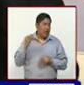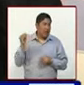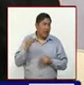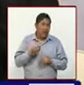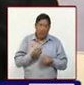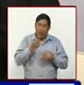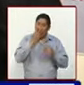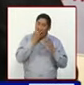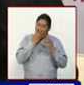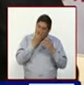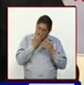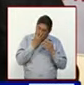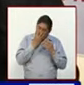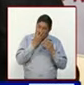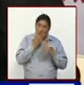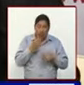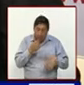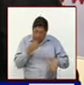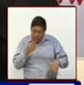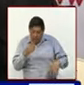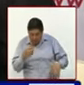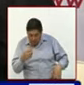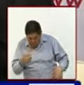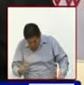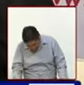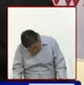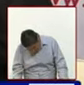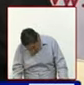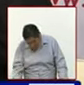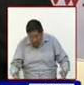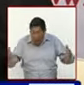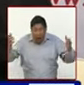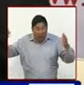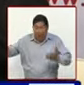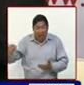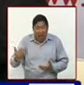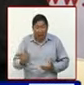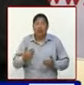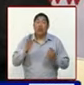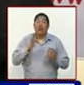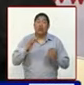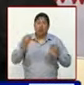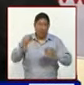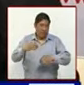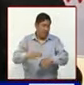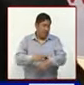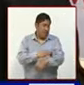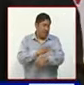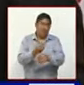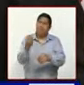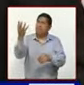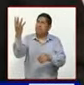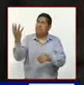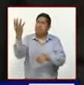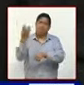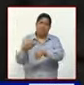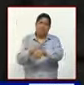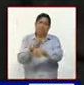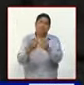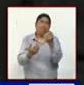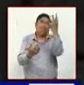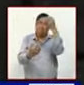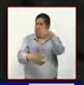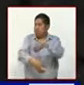en terapia intensiva porque tuvo una descompensación de su quimioterapia, como fue diagnosticada con